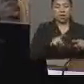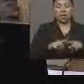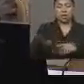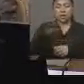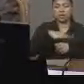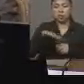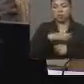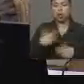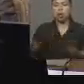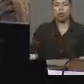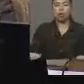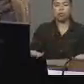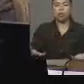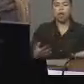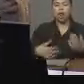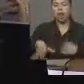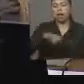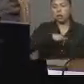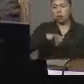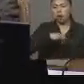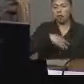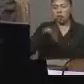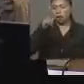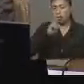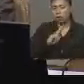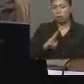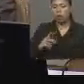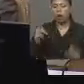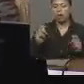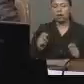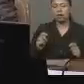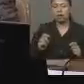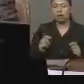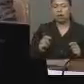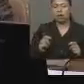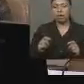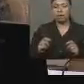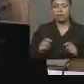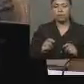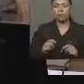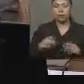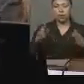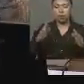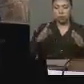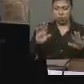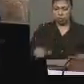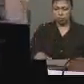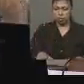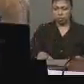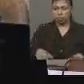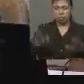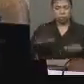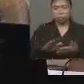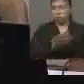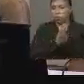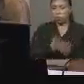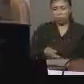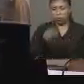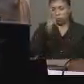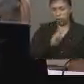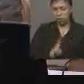Como si la igualdad consistiera en tratar a los diferentes con el mismo instrumento, en tratar a todos por